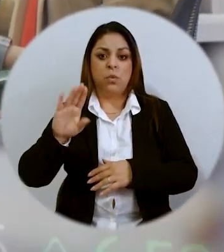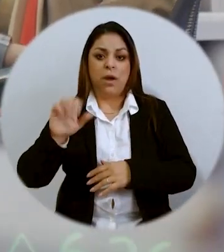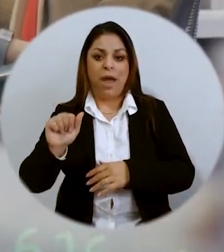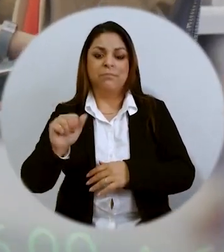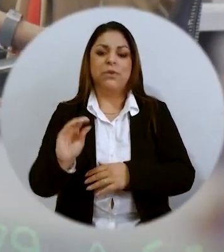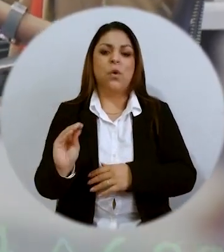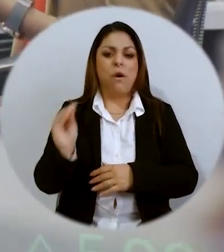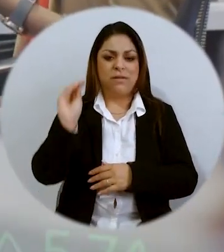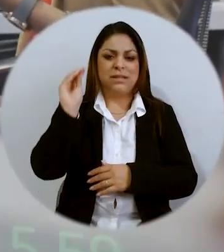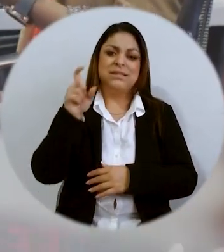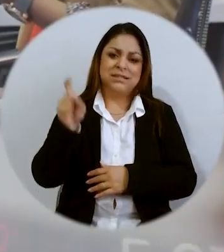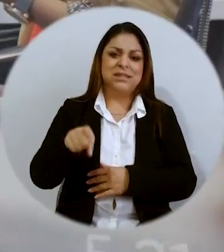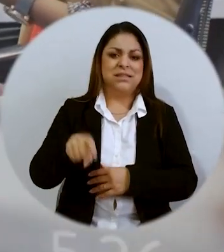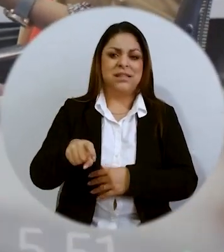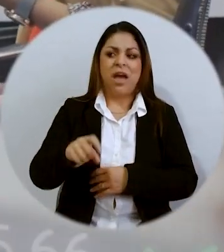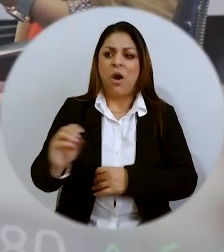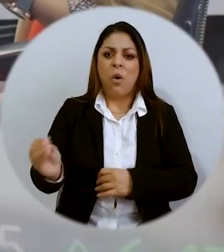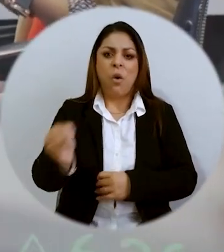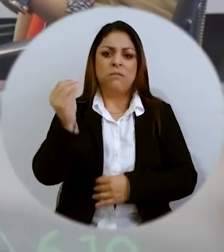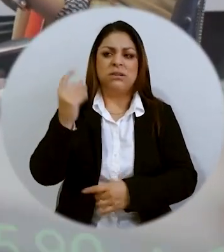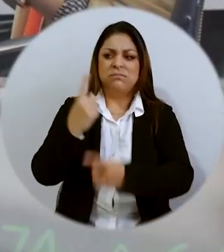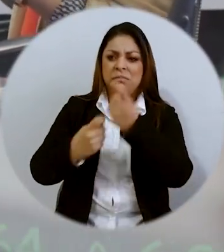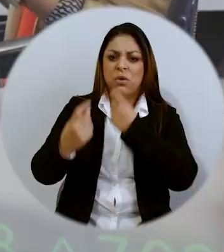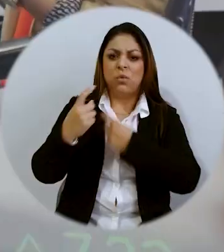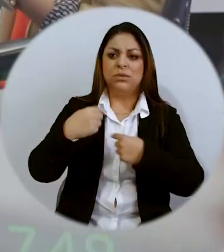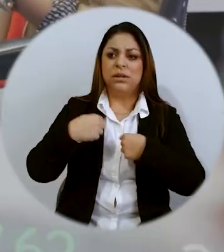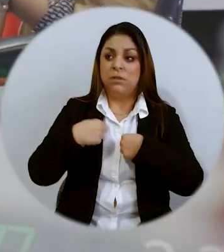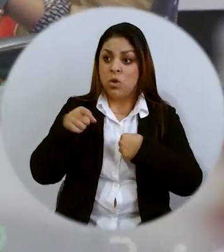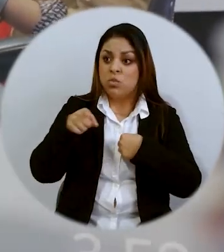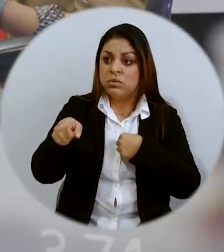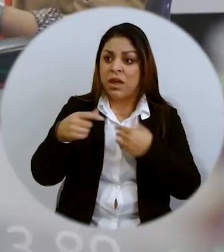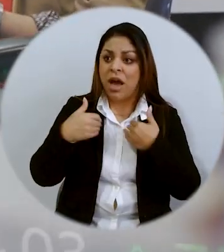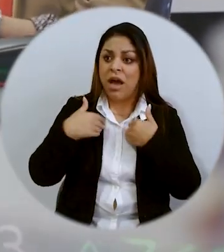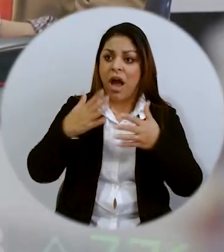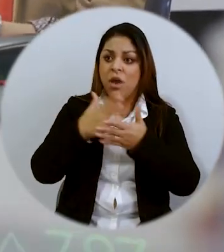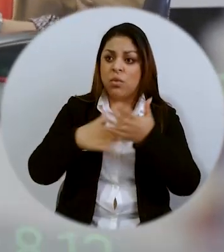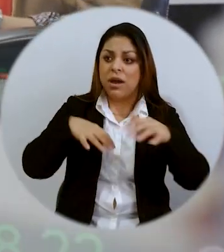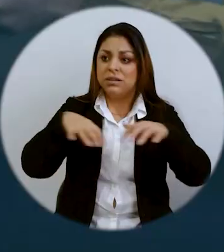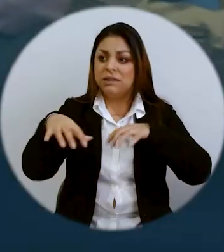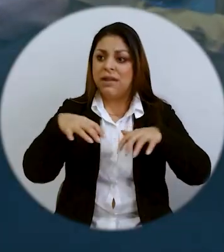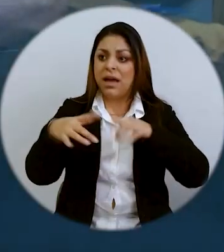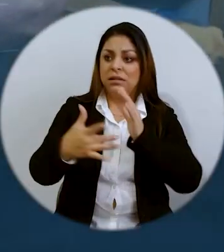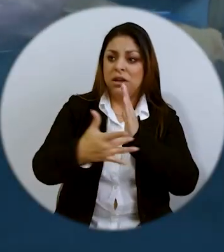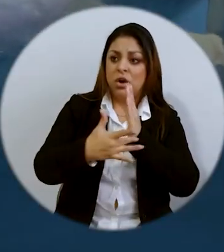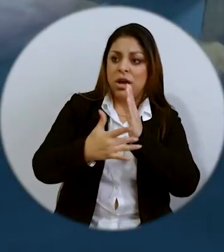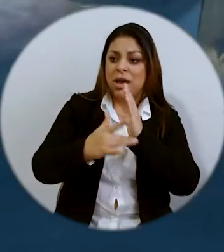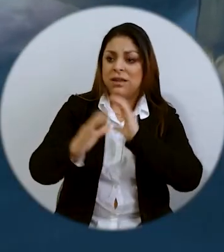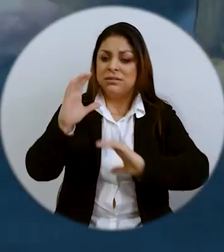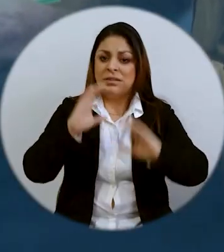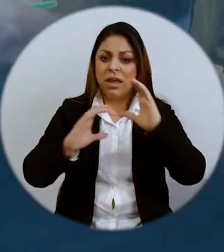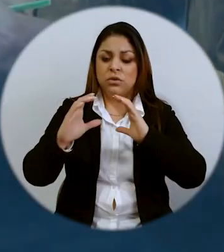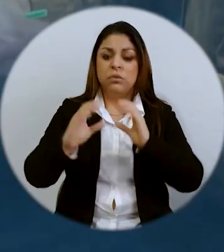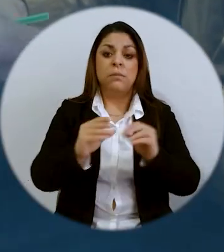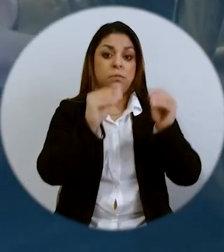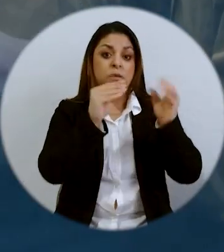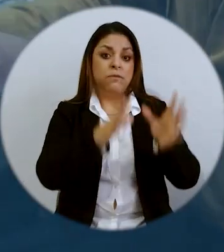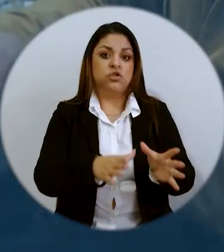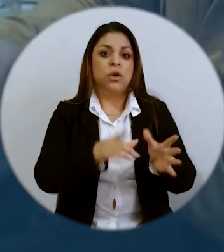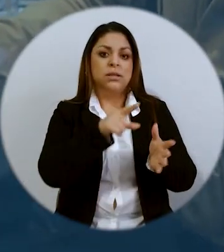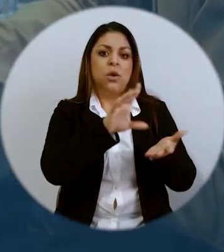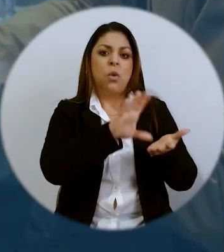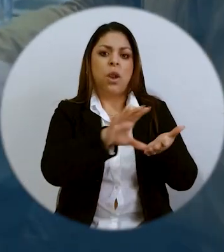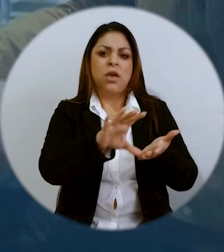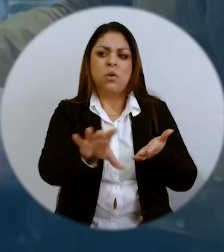jóvenes lo necesitan. Los jóvenes se habían acercado a nosotros a preguntarnos, ¿ustedes organizan algún tipo de actividades STEM? Las profesoras nos preguntan a nivel de